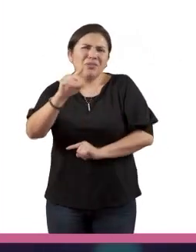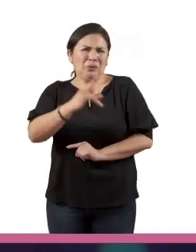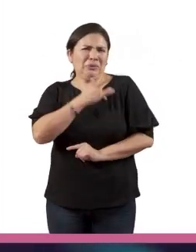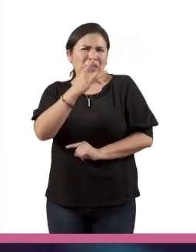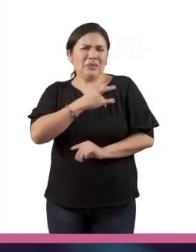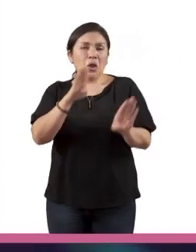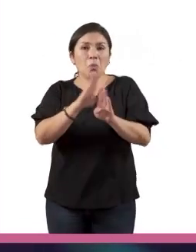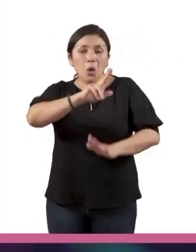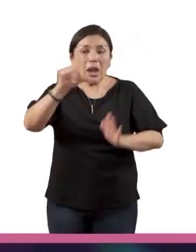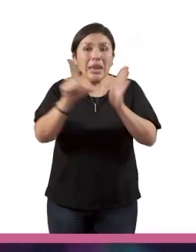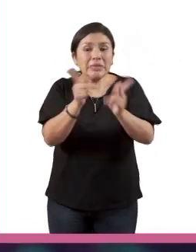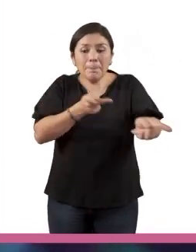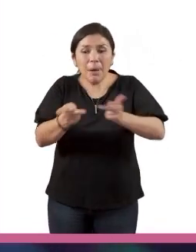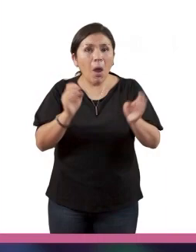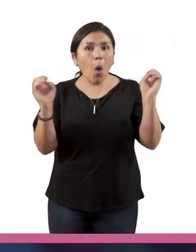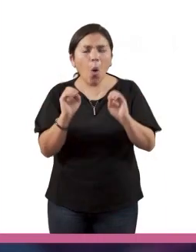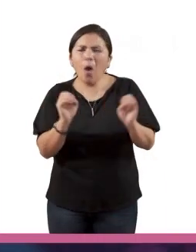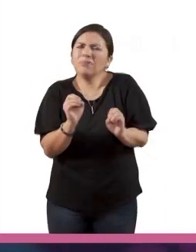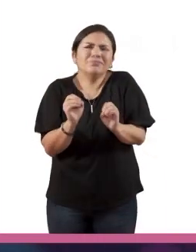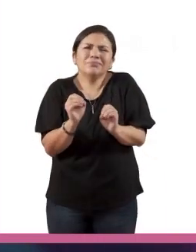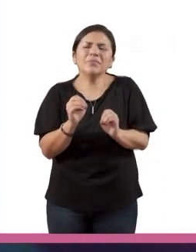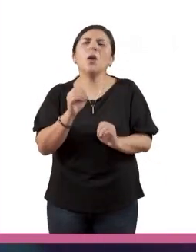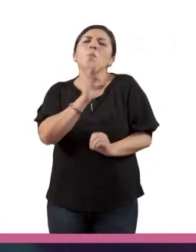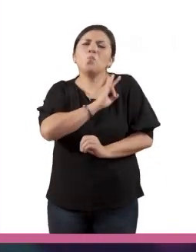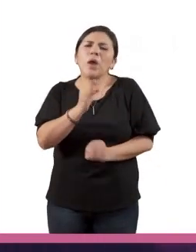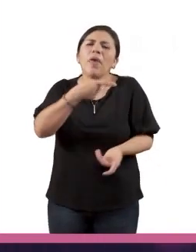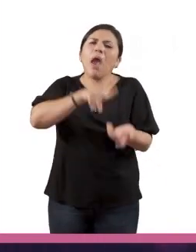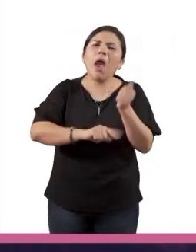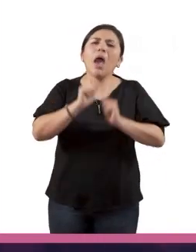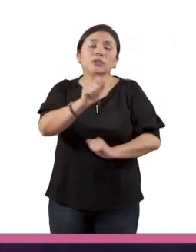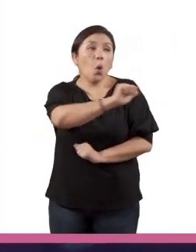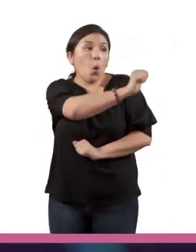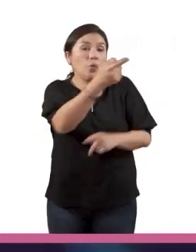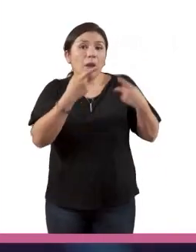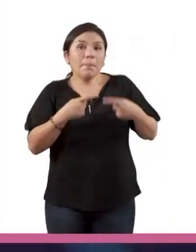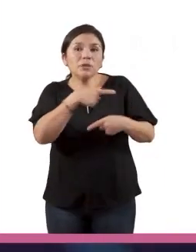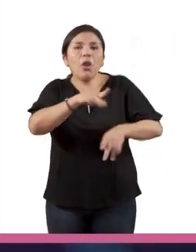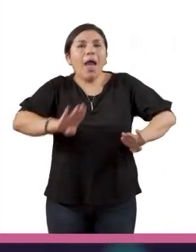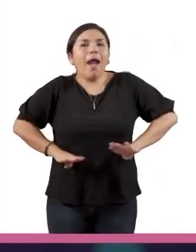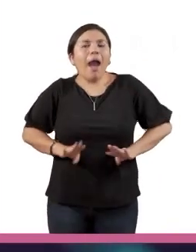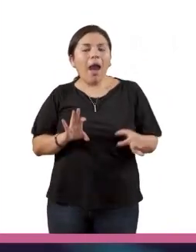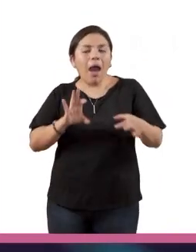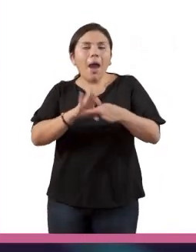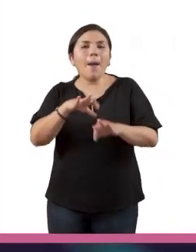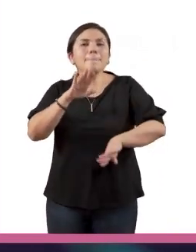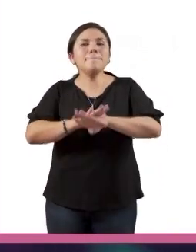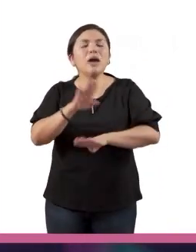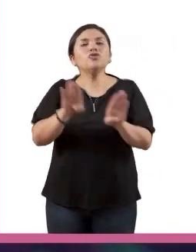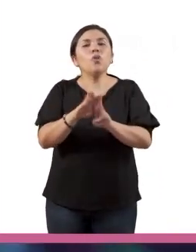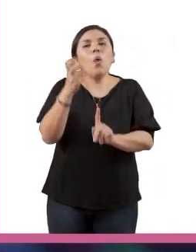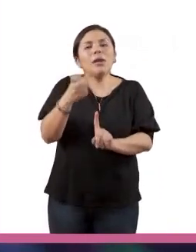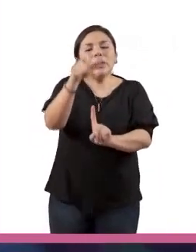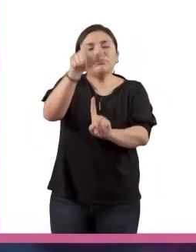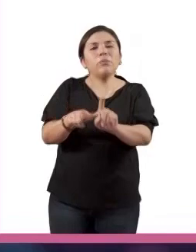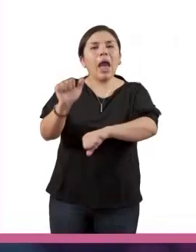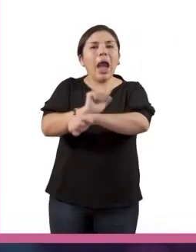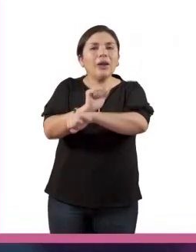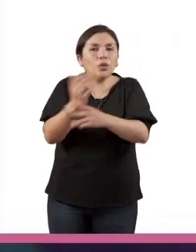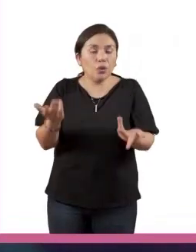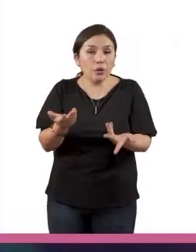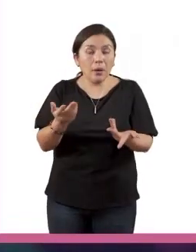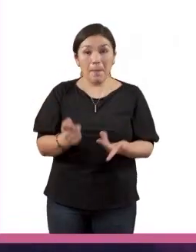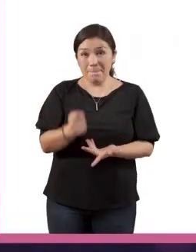o que no estés listo para ello, sino también podría implicar que la otra persona se adecúa más a la necesidad de ese personaje.